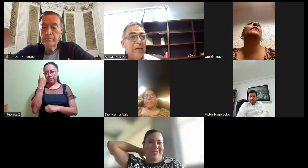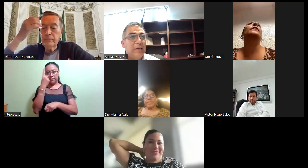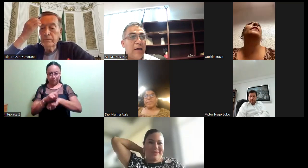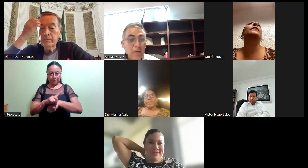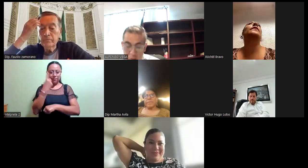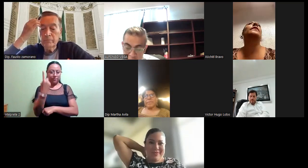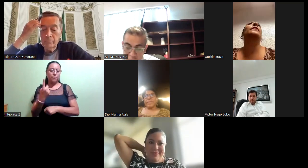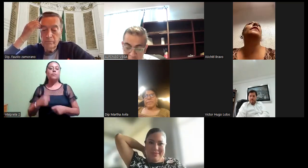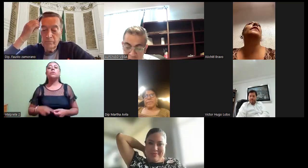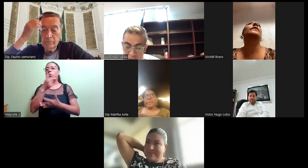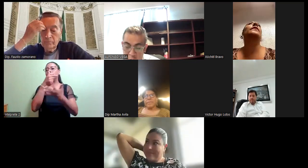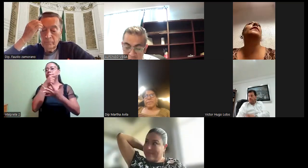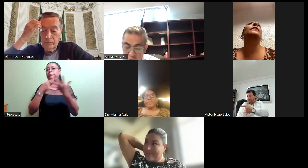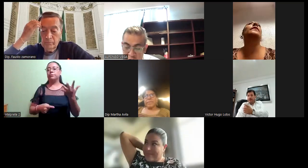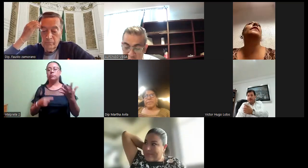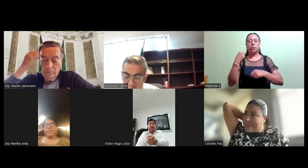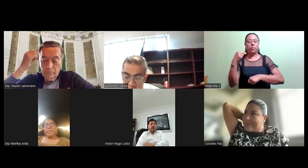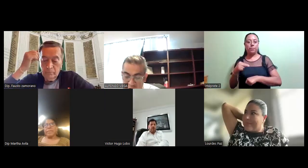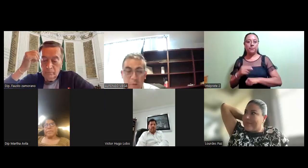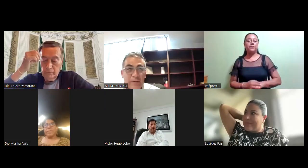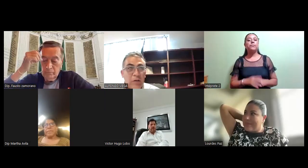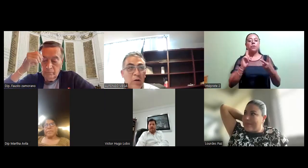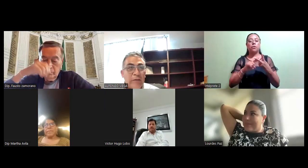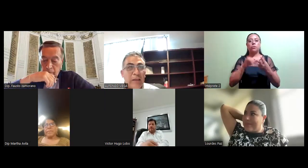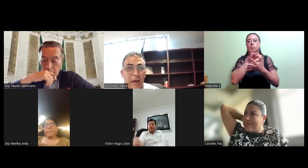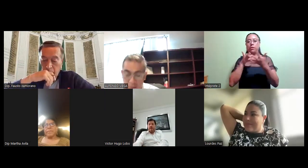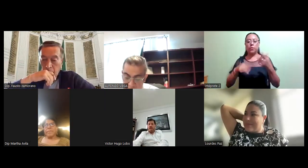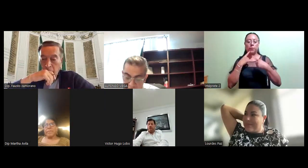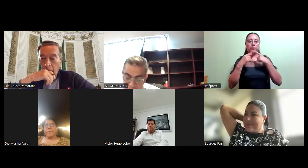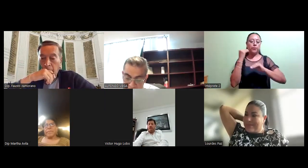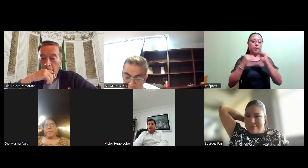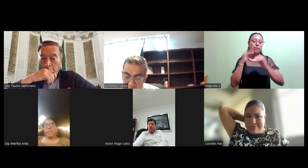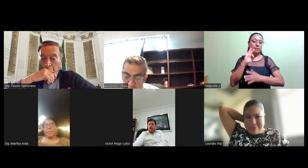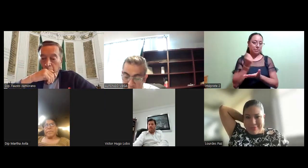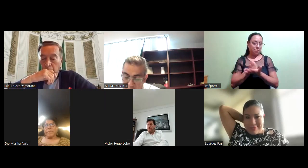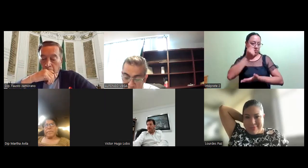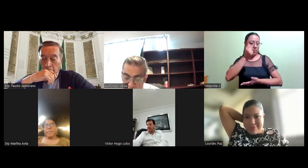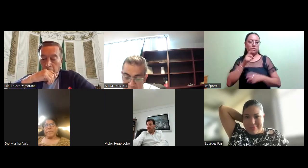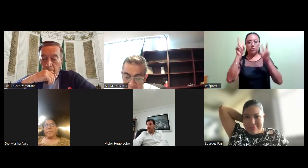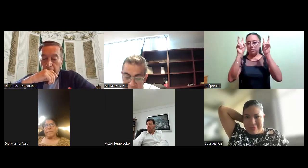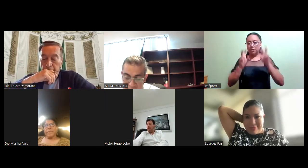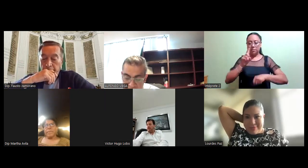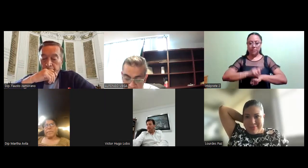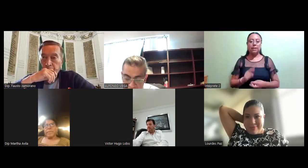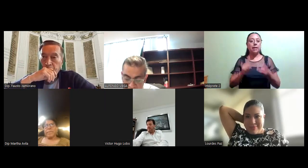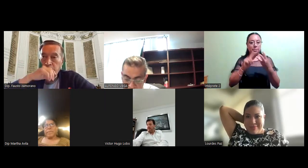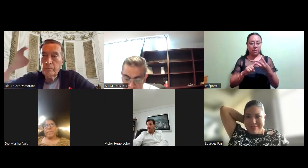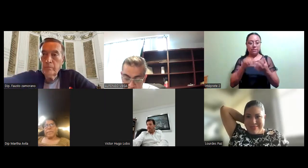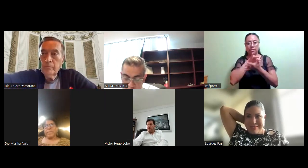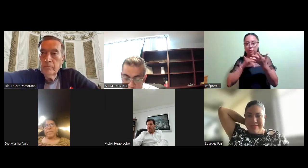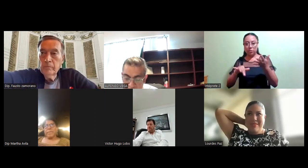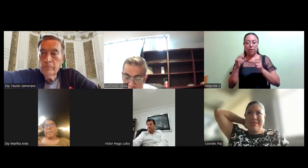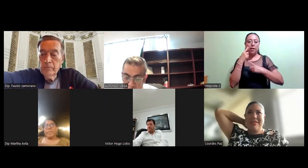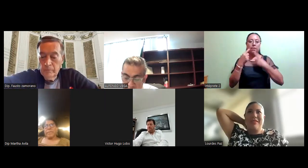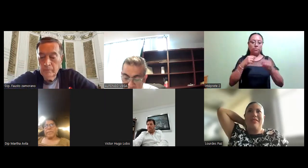lista de asistencia. Dos, lectura, discusión y, en su caso, aprobación del orden del día. Tres, lectura y, en su caso, aprobación del acta de la sesión anterior.